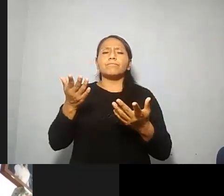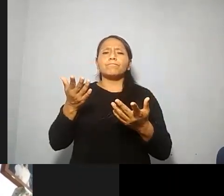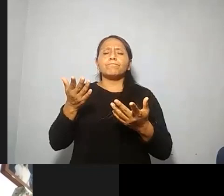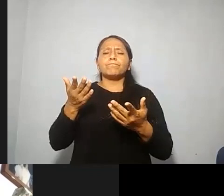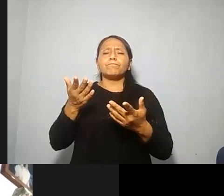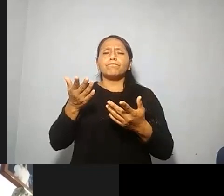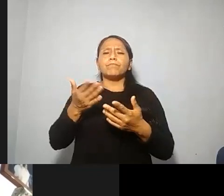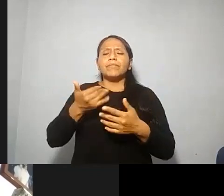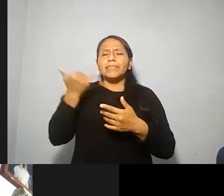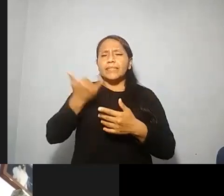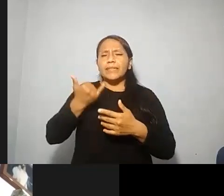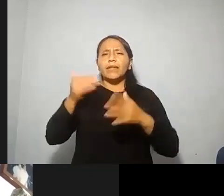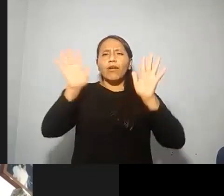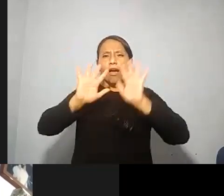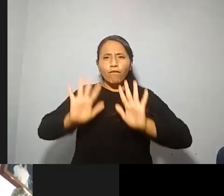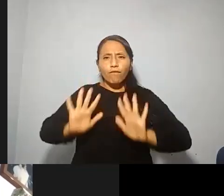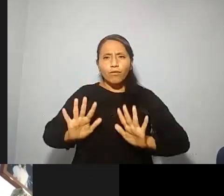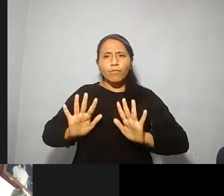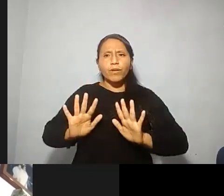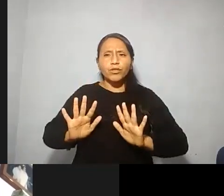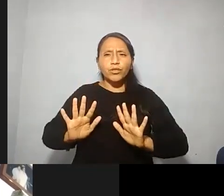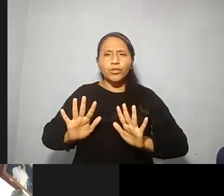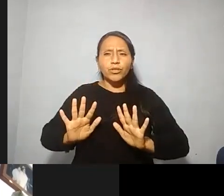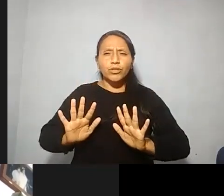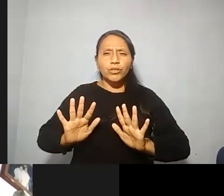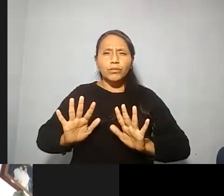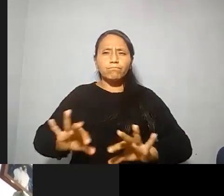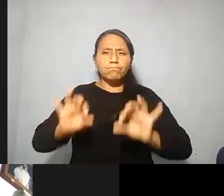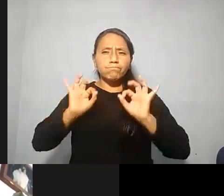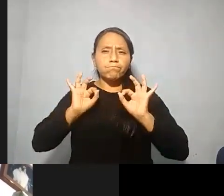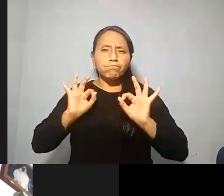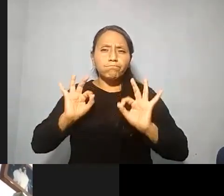una formación vasta y suficiente